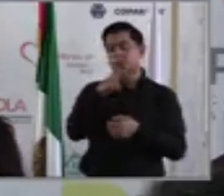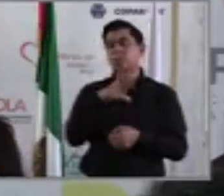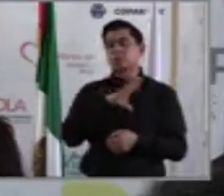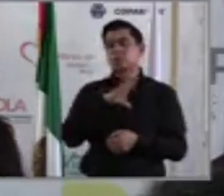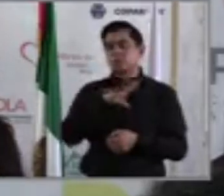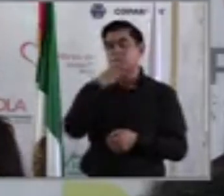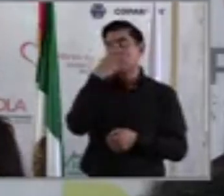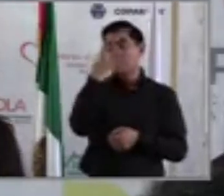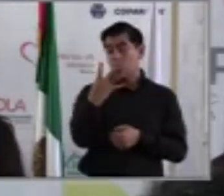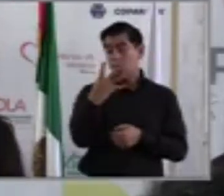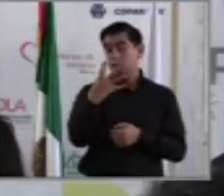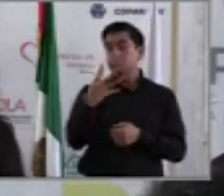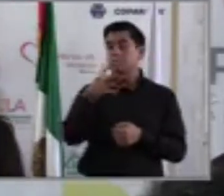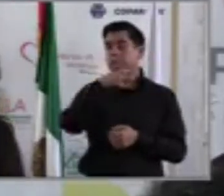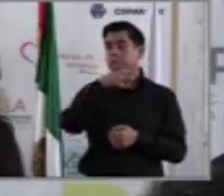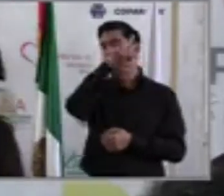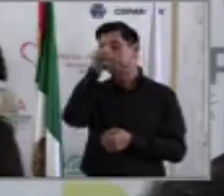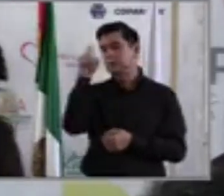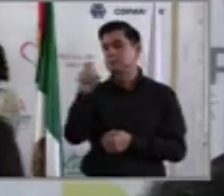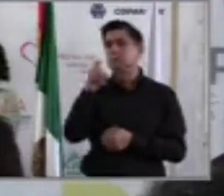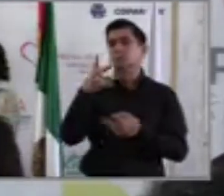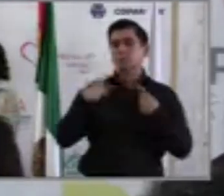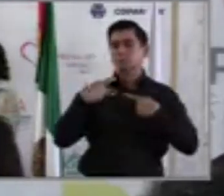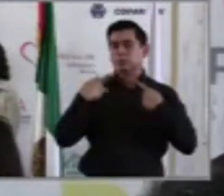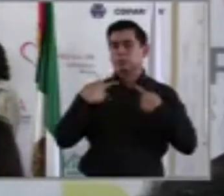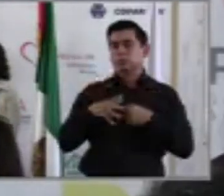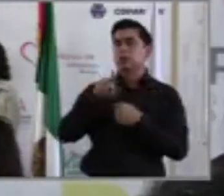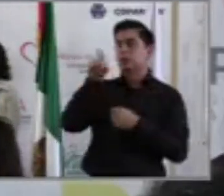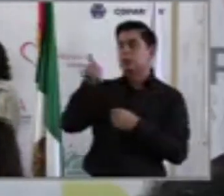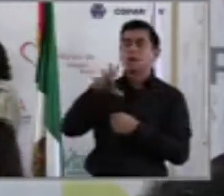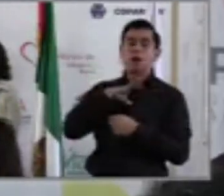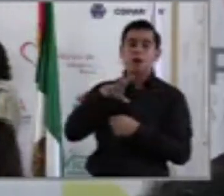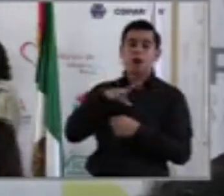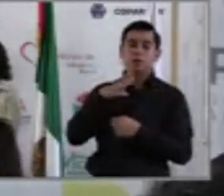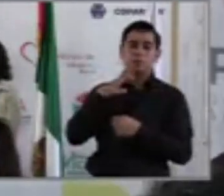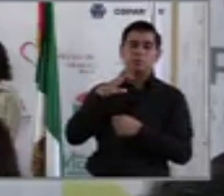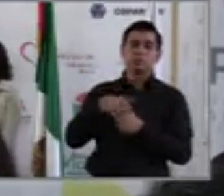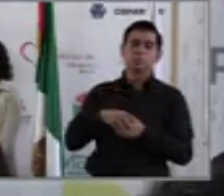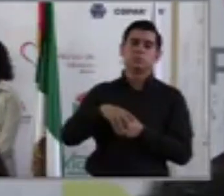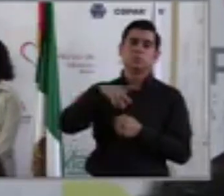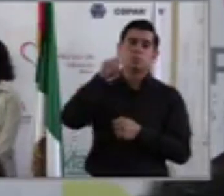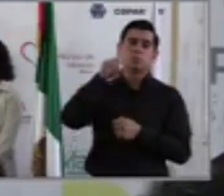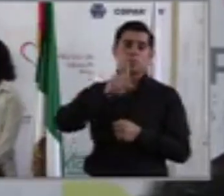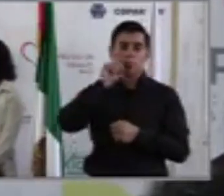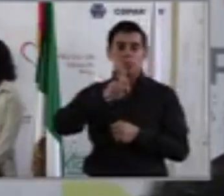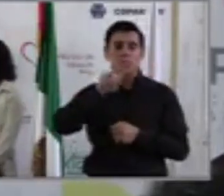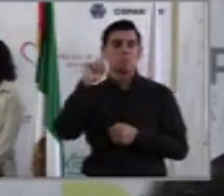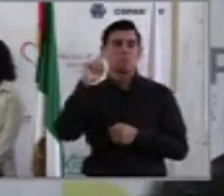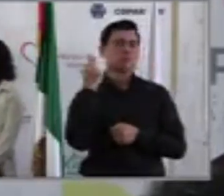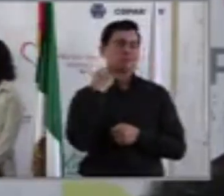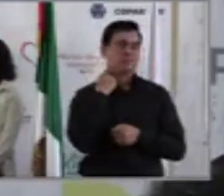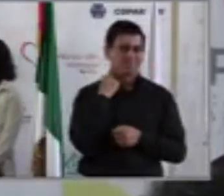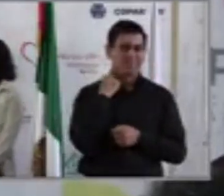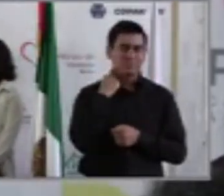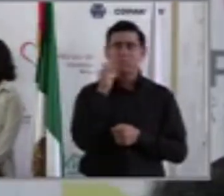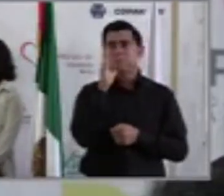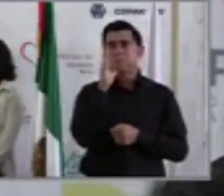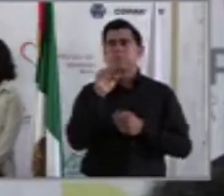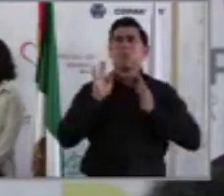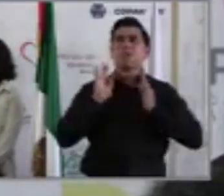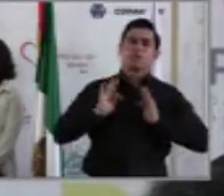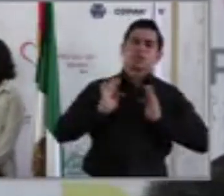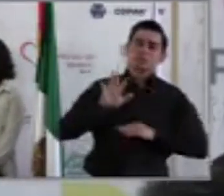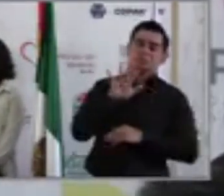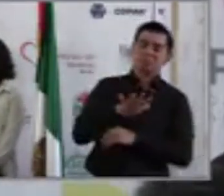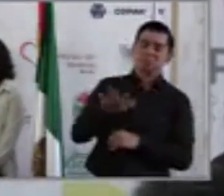siete que concentra la mayor cantidad de feminicidios en el país. No podemos estar conformes con un sistema